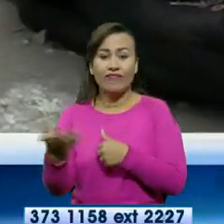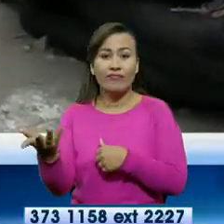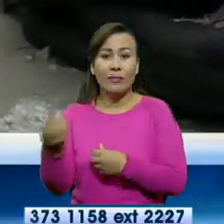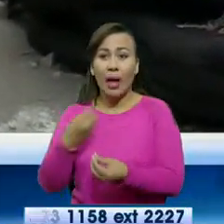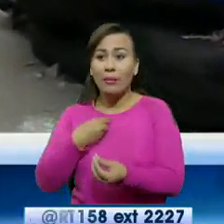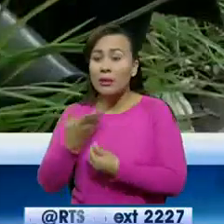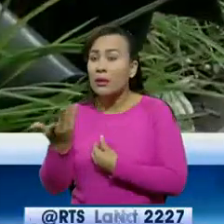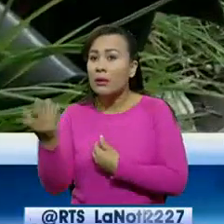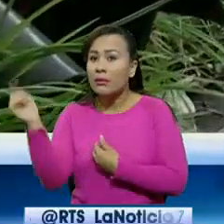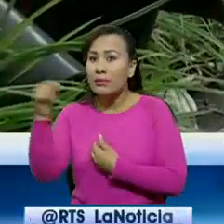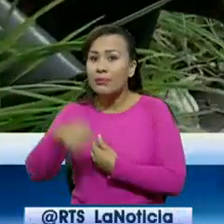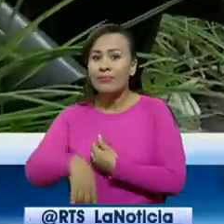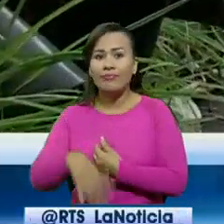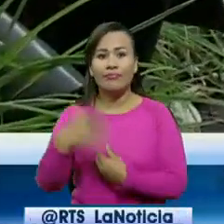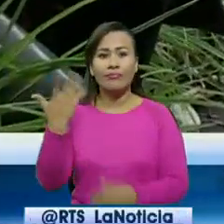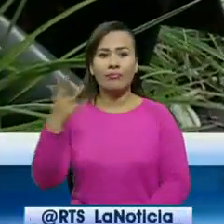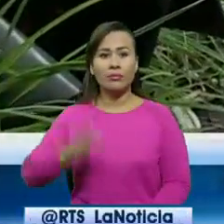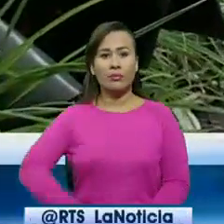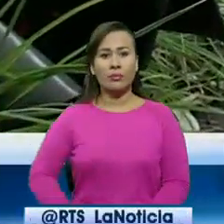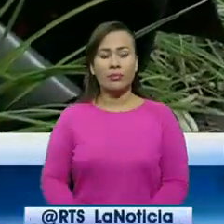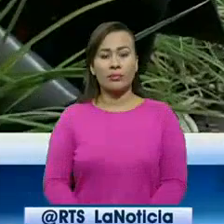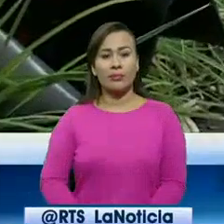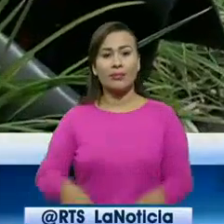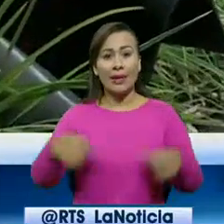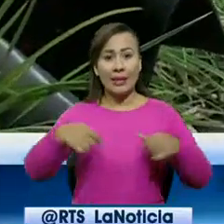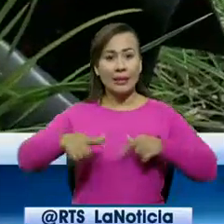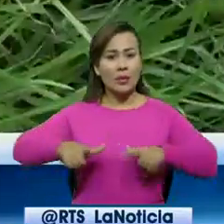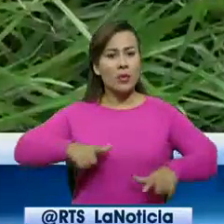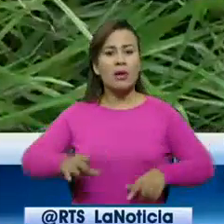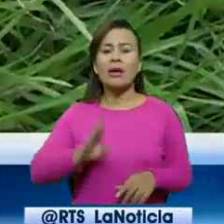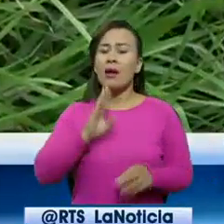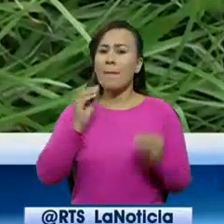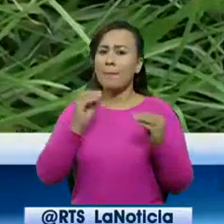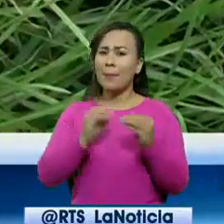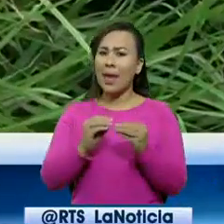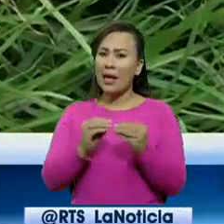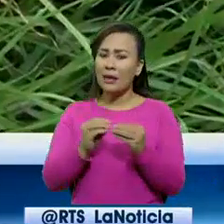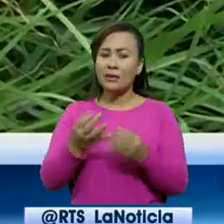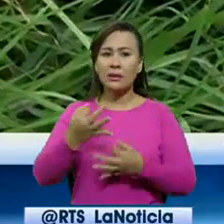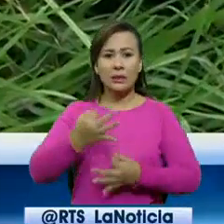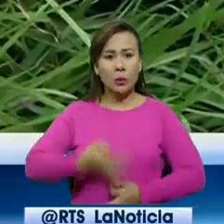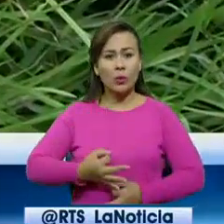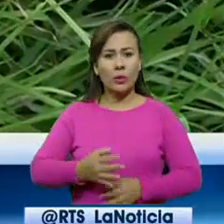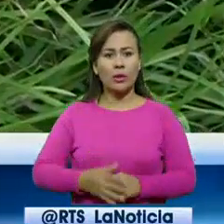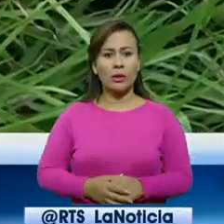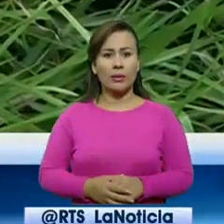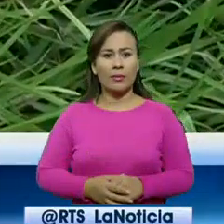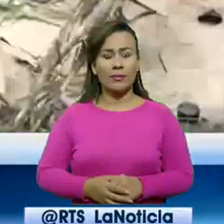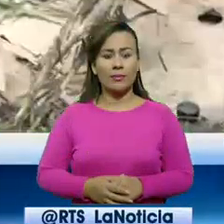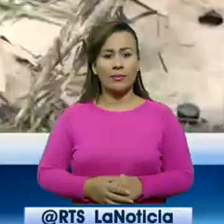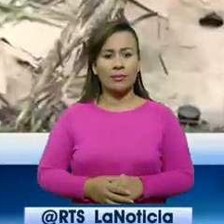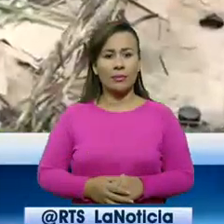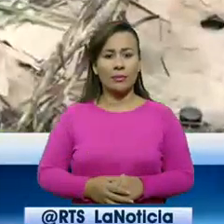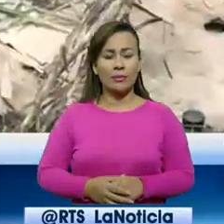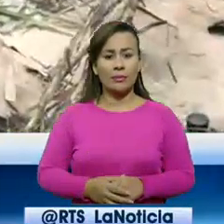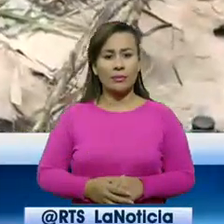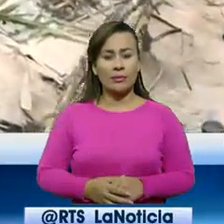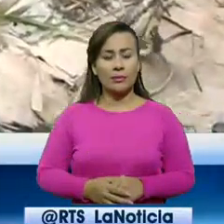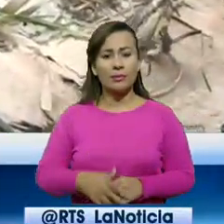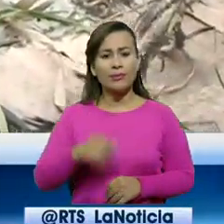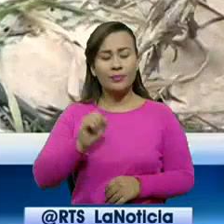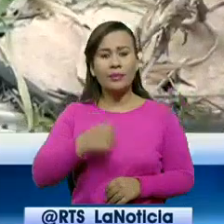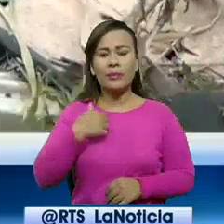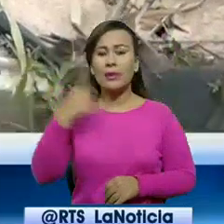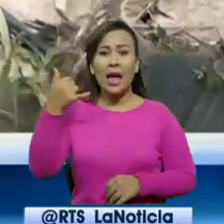edición. Aquí en este sector yo les digo así, o sea, sí debería haber una antena por lo menos para poder hacer algo, o sea, nosotros incluso comunicarnos